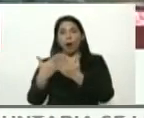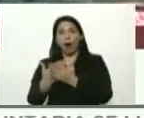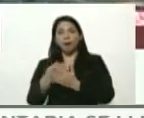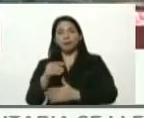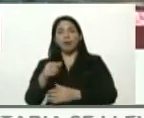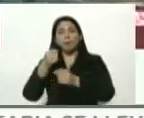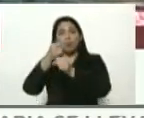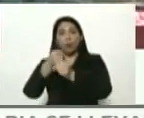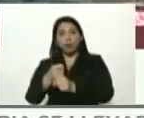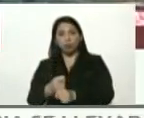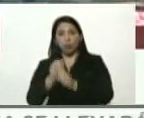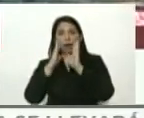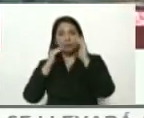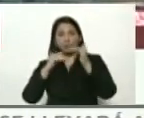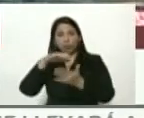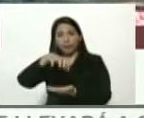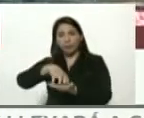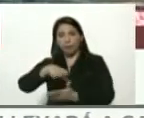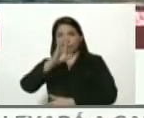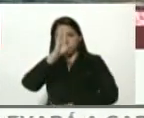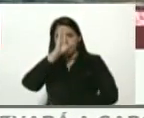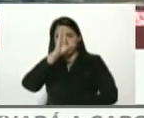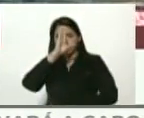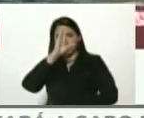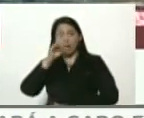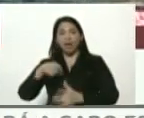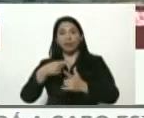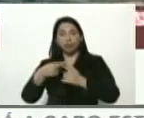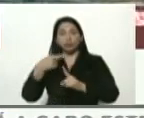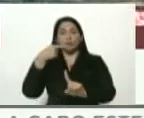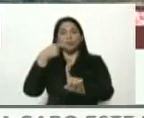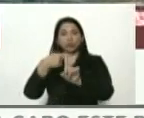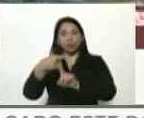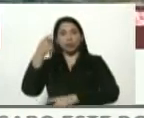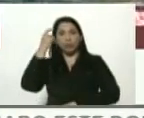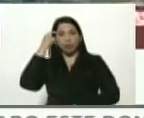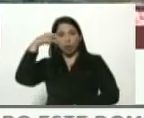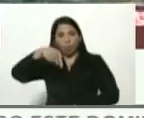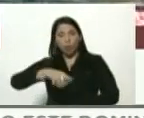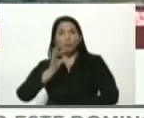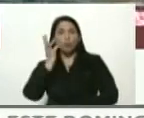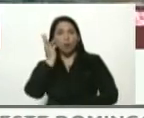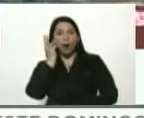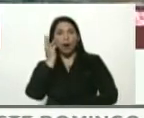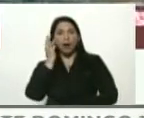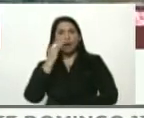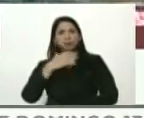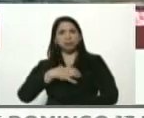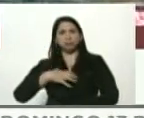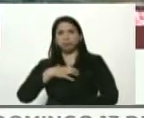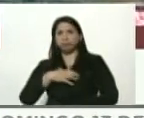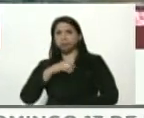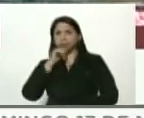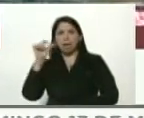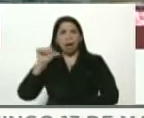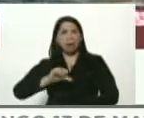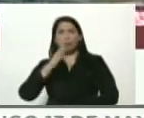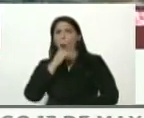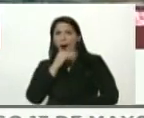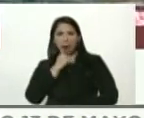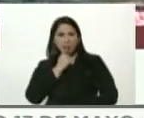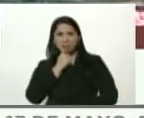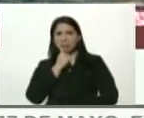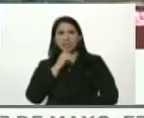de atención en el estado Barinas y dio positivo el día de hoy. Está asintomática y ya ha sido ingresada, además, por